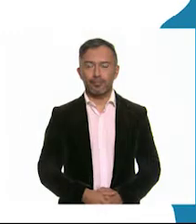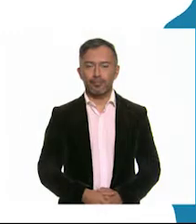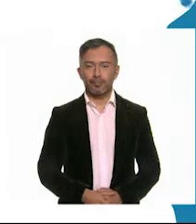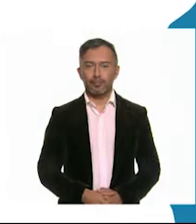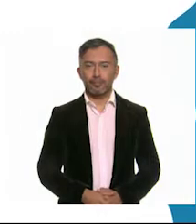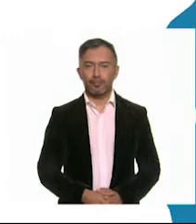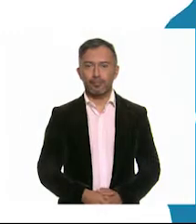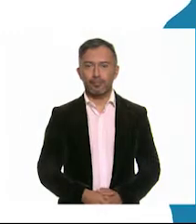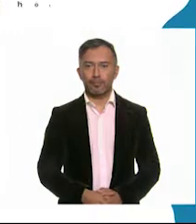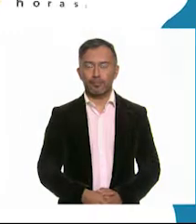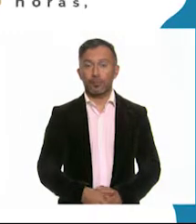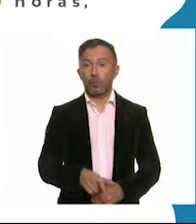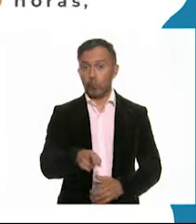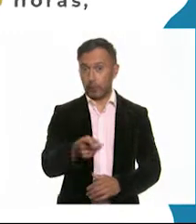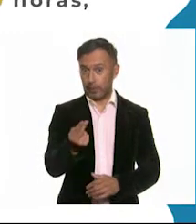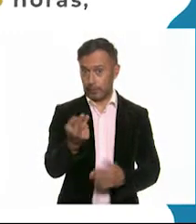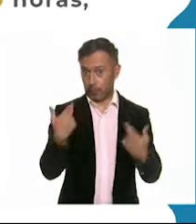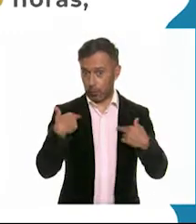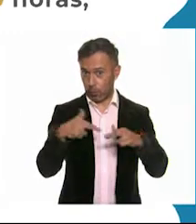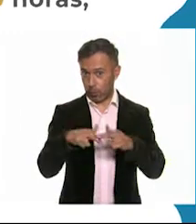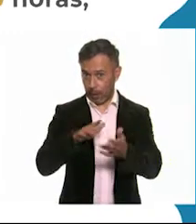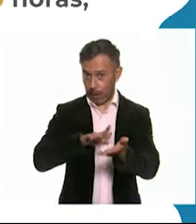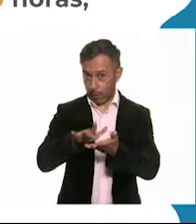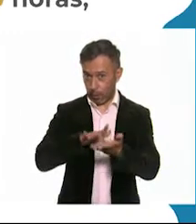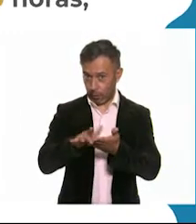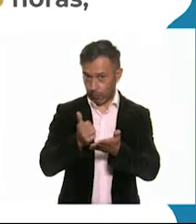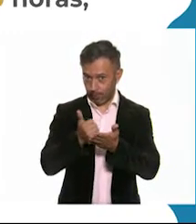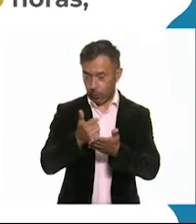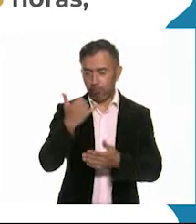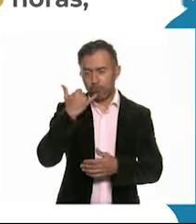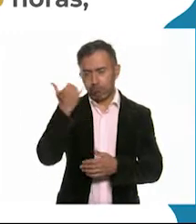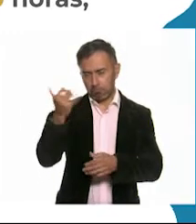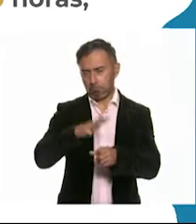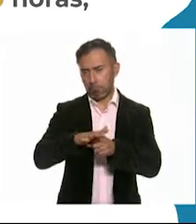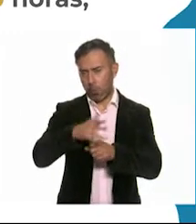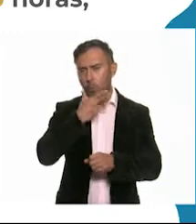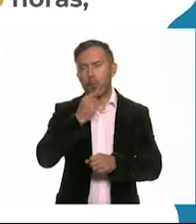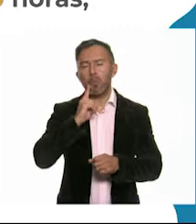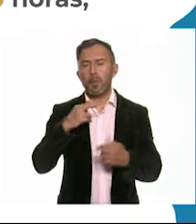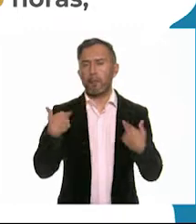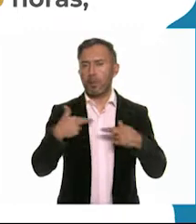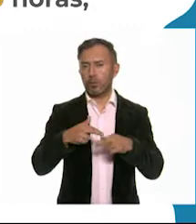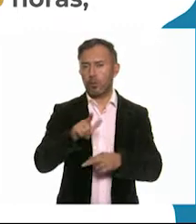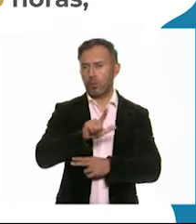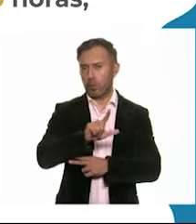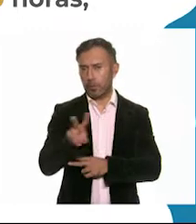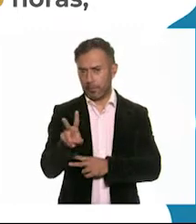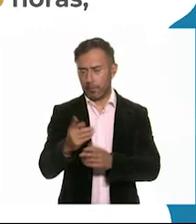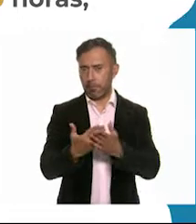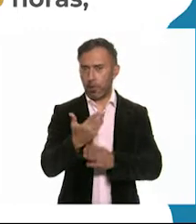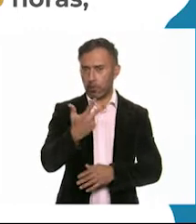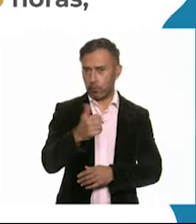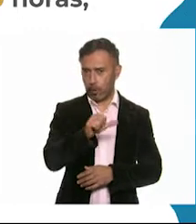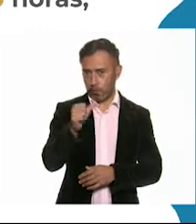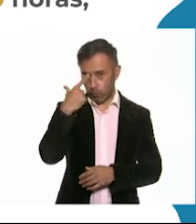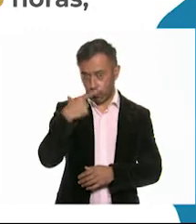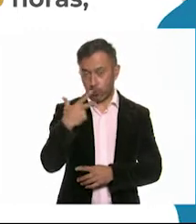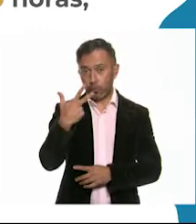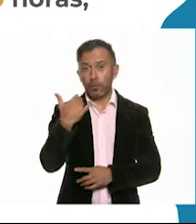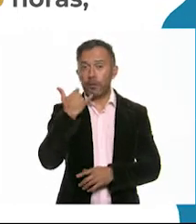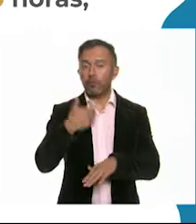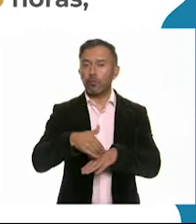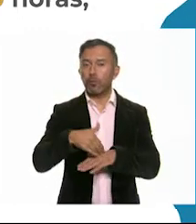Para solicitar apoyo pedagógico, comunícate con maestras y maestros de lunes a viernes de 8 a 20 horas al